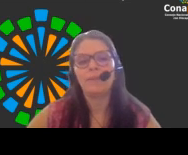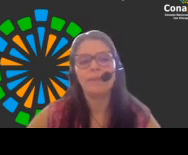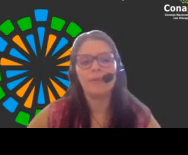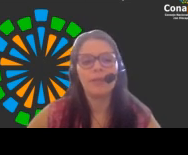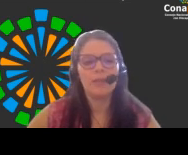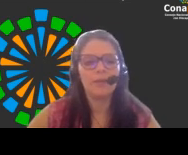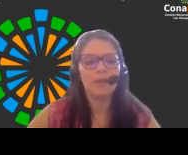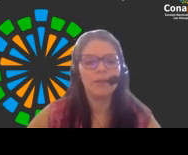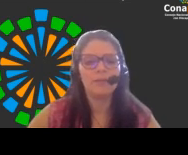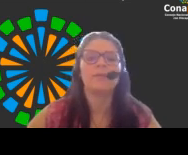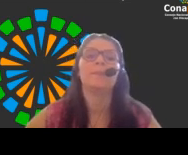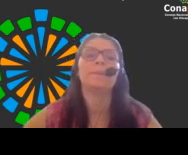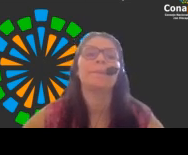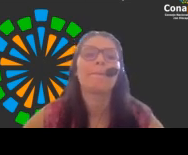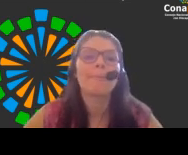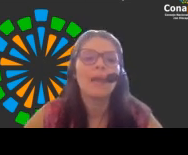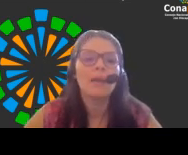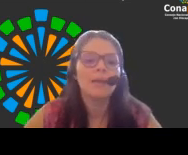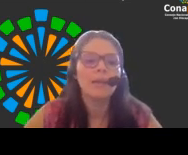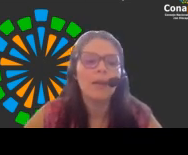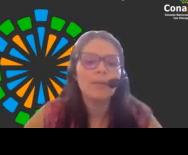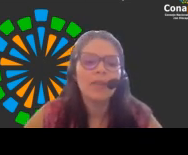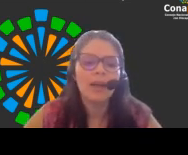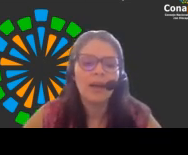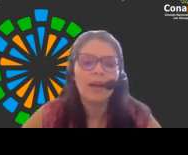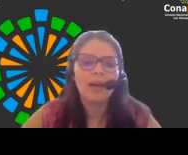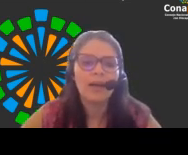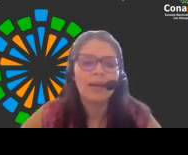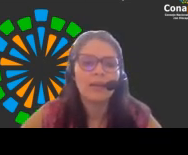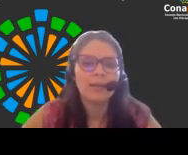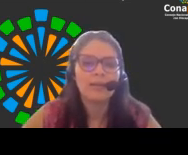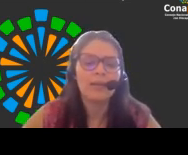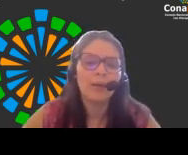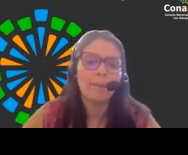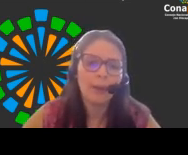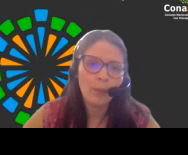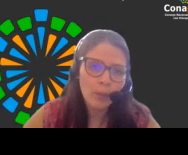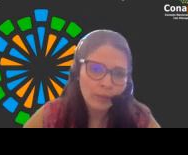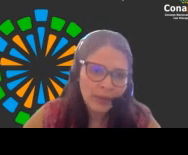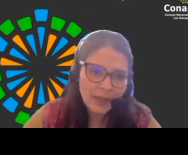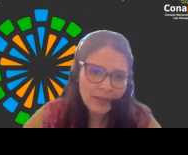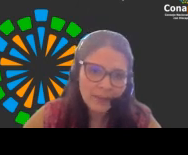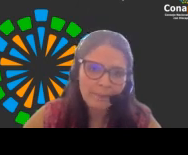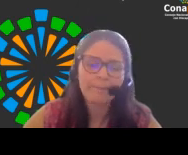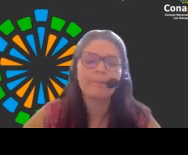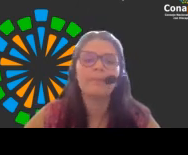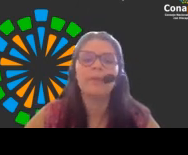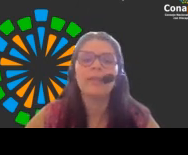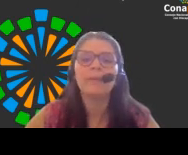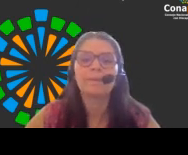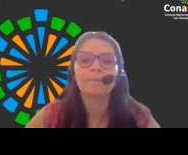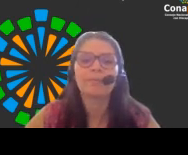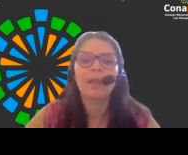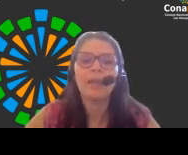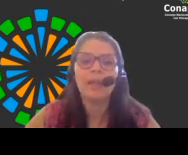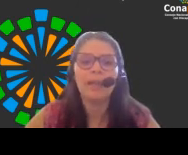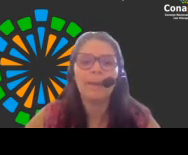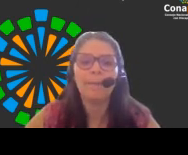es bien bonita vamos a ver okay tenemos acá cinco preguntas verdad